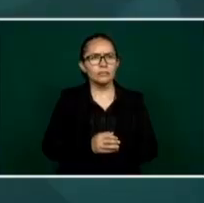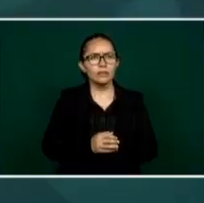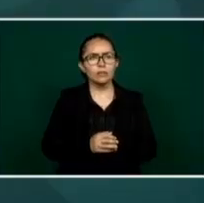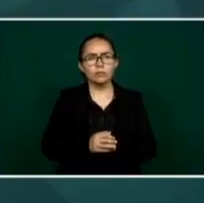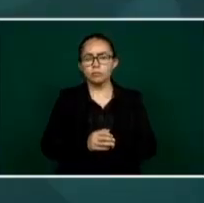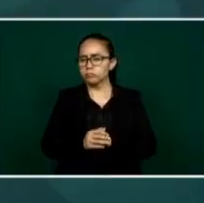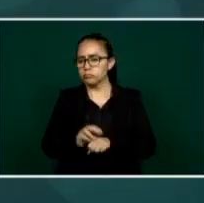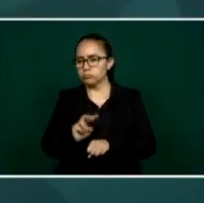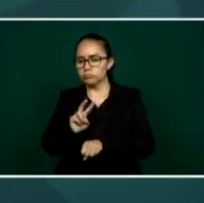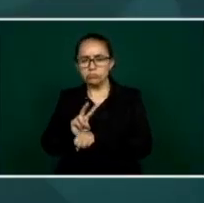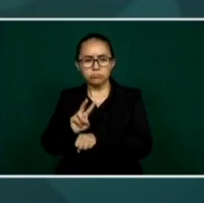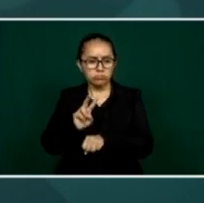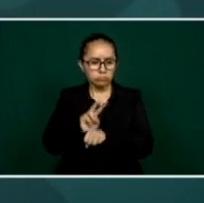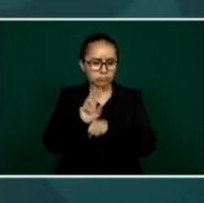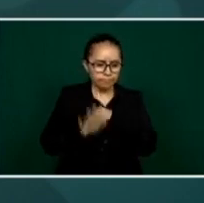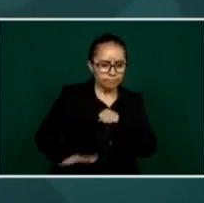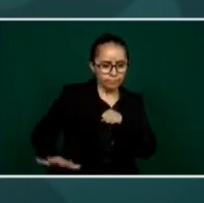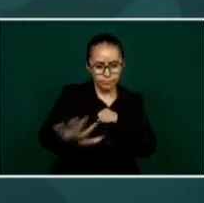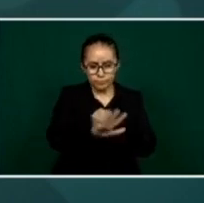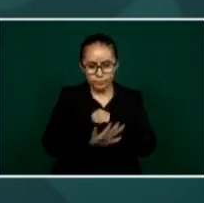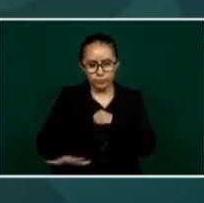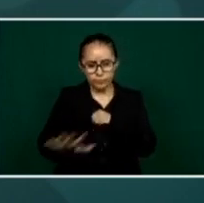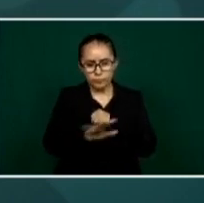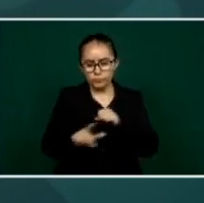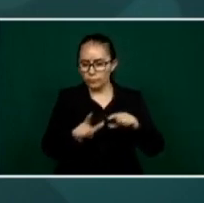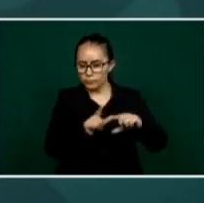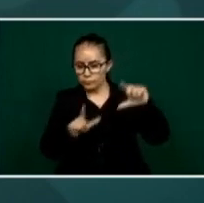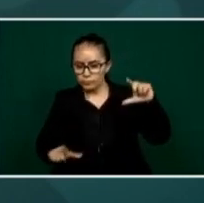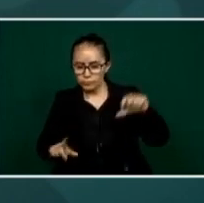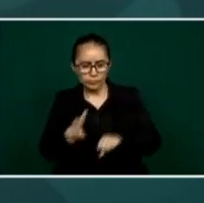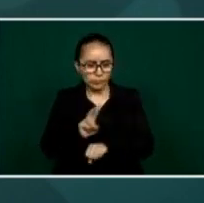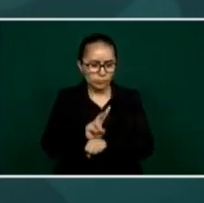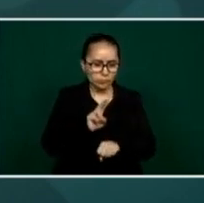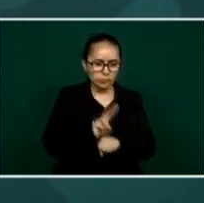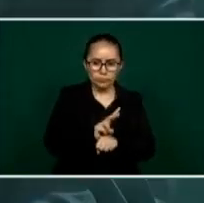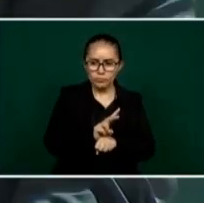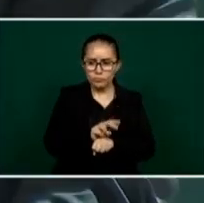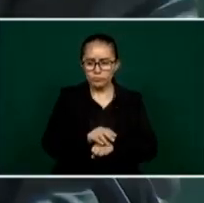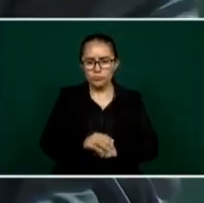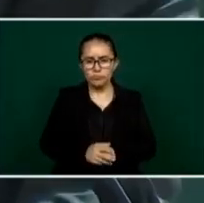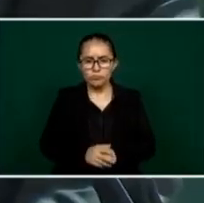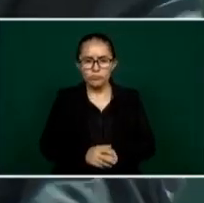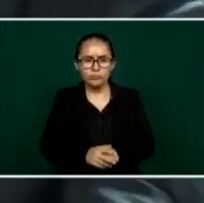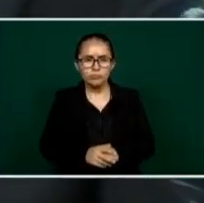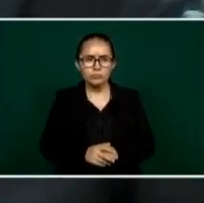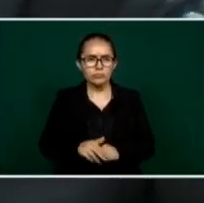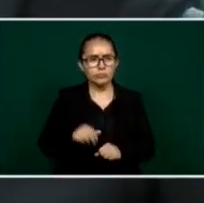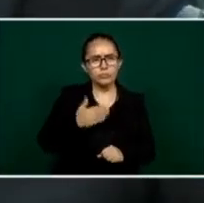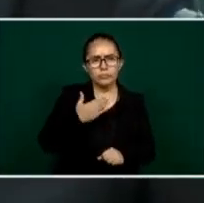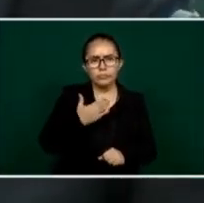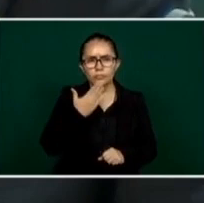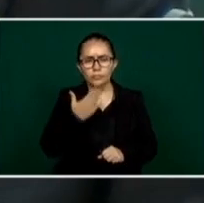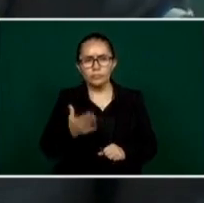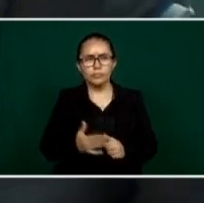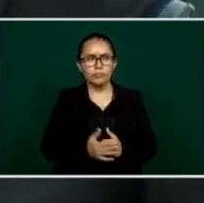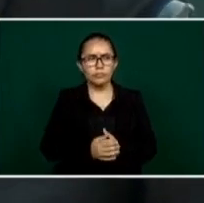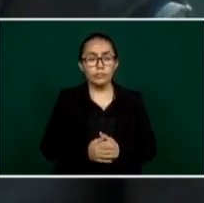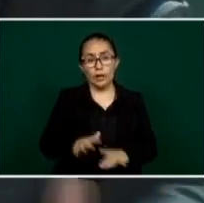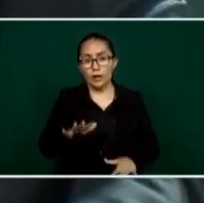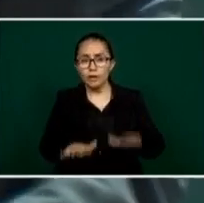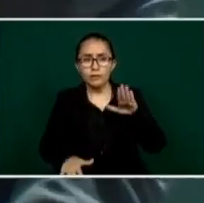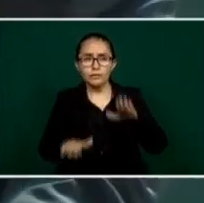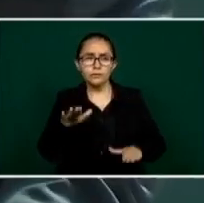garantizaran la seguridad pública. El ciudadano estaba desprotegido. Bueno, y a